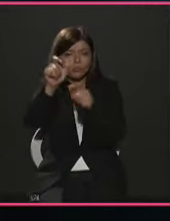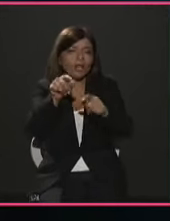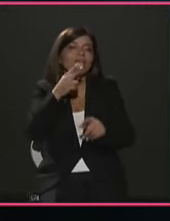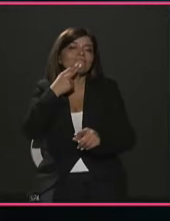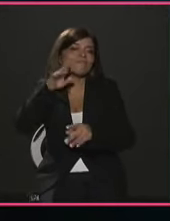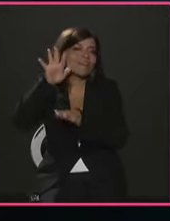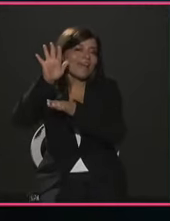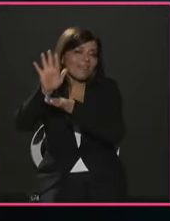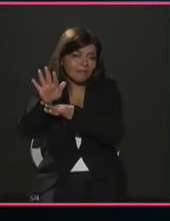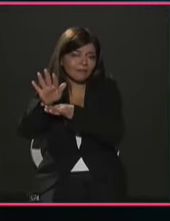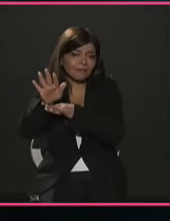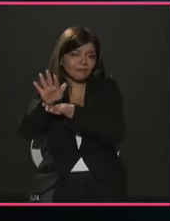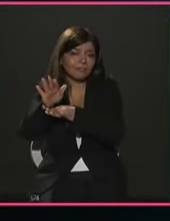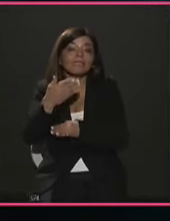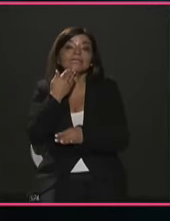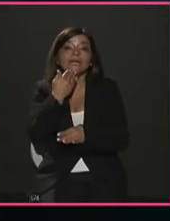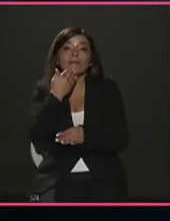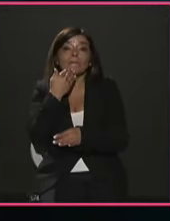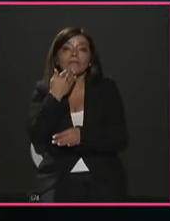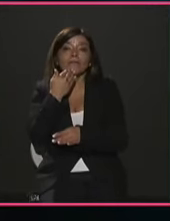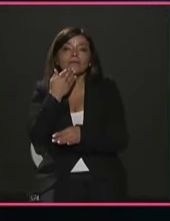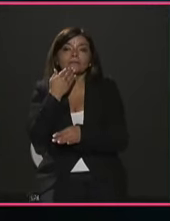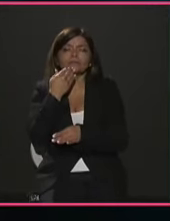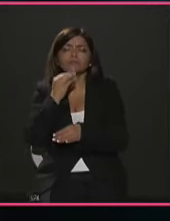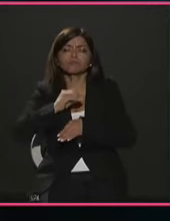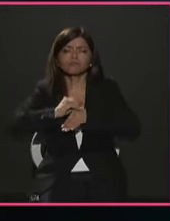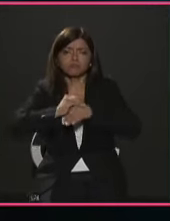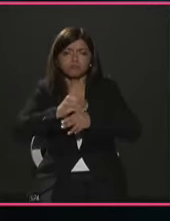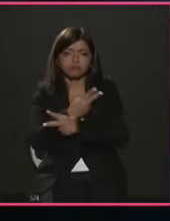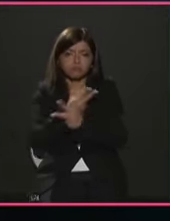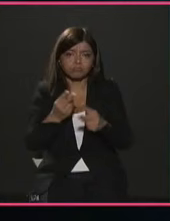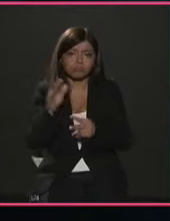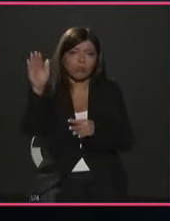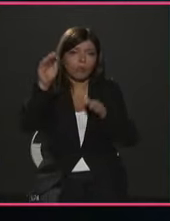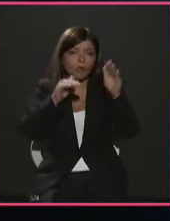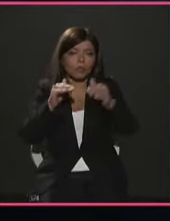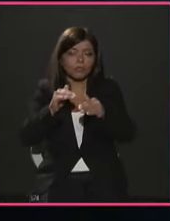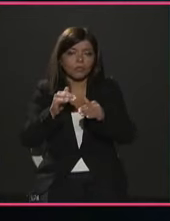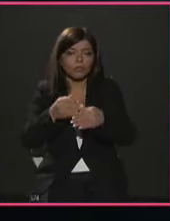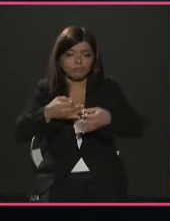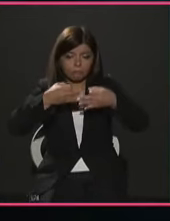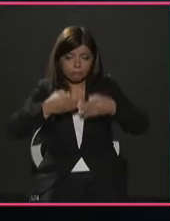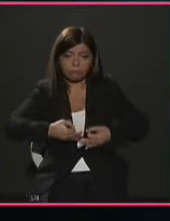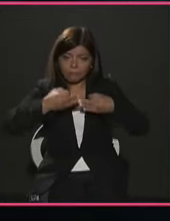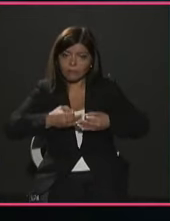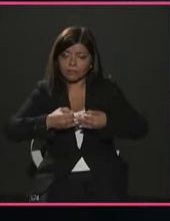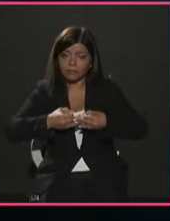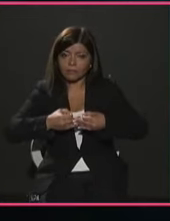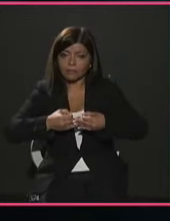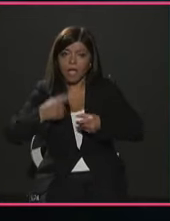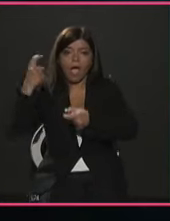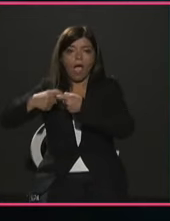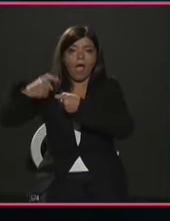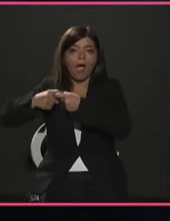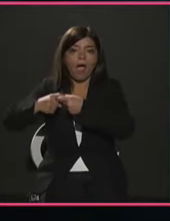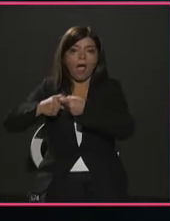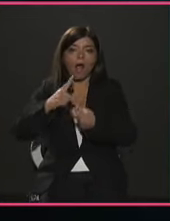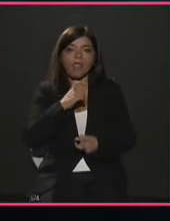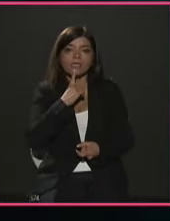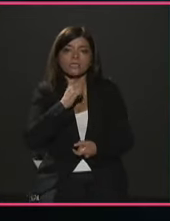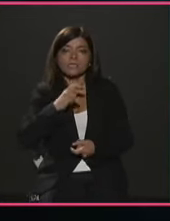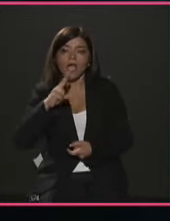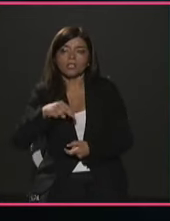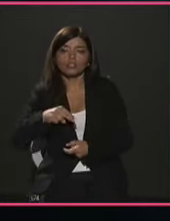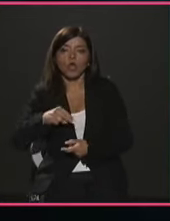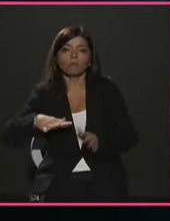además haciendo el llamado público concretamente no un llamado retórico a la licitación para una planta